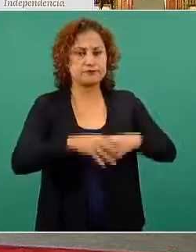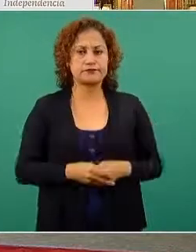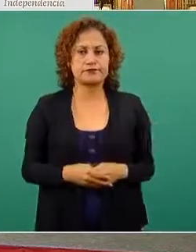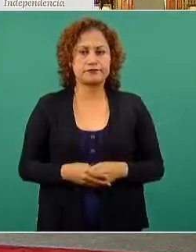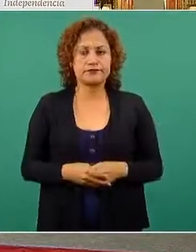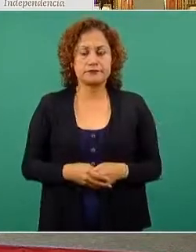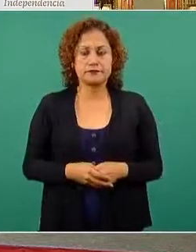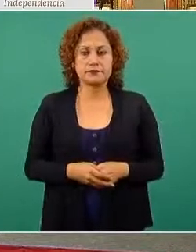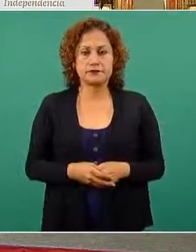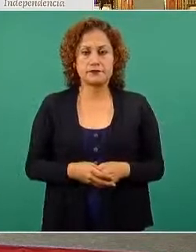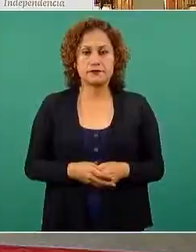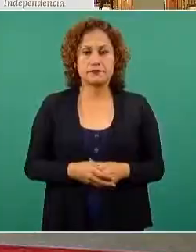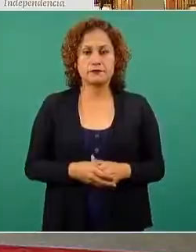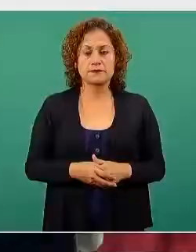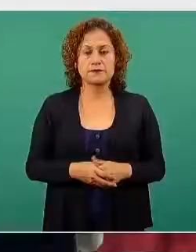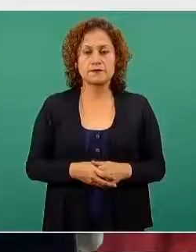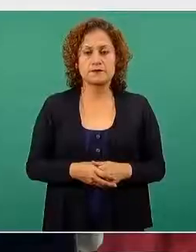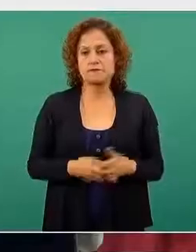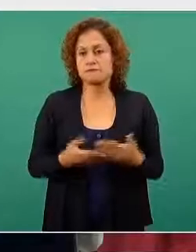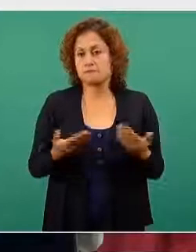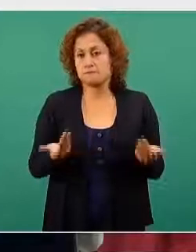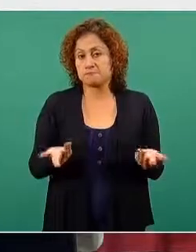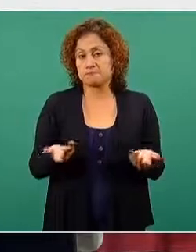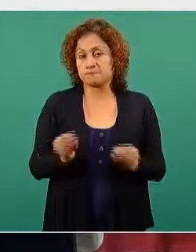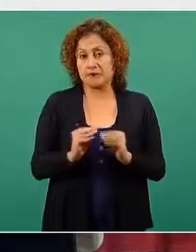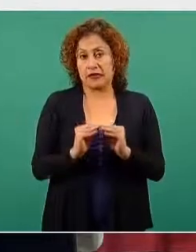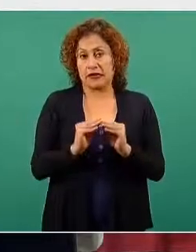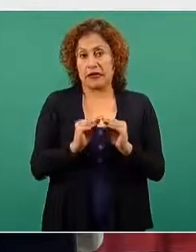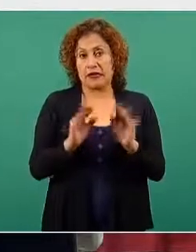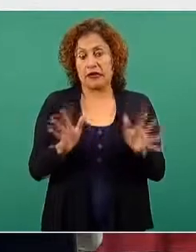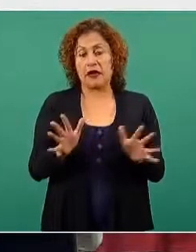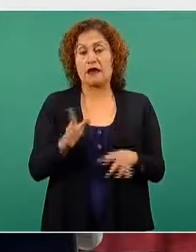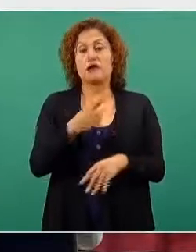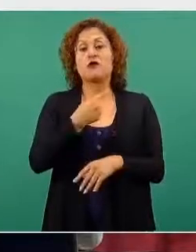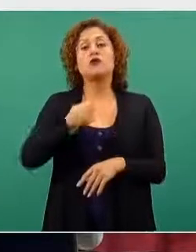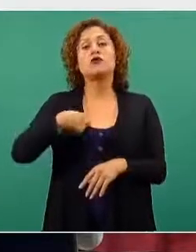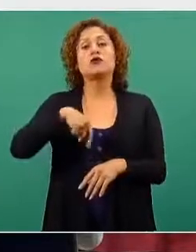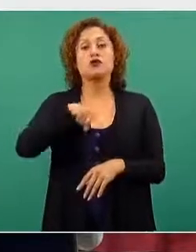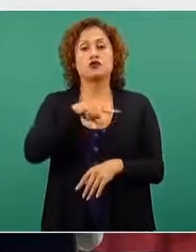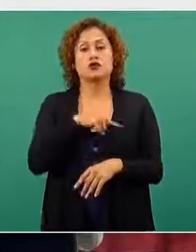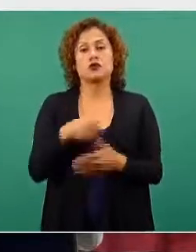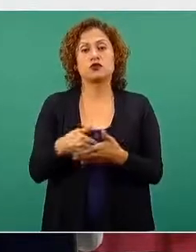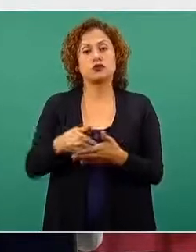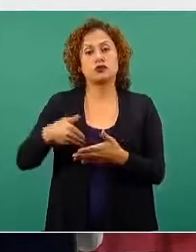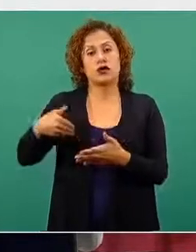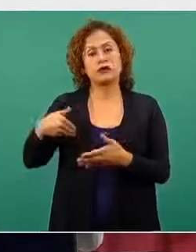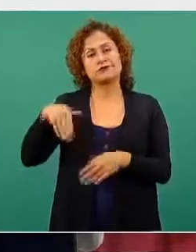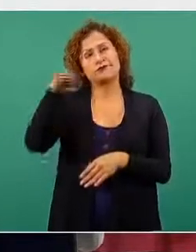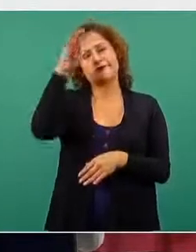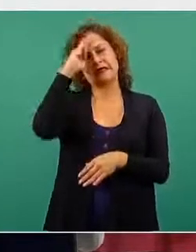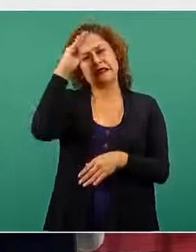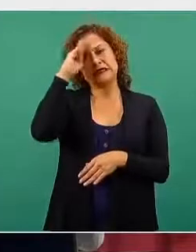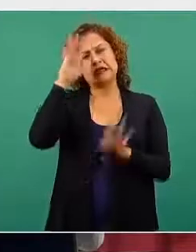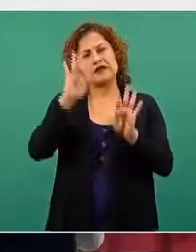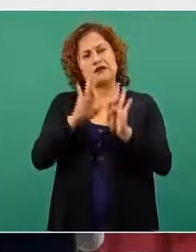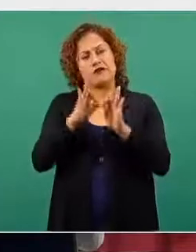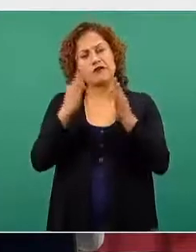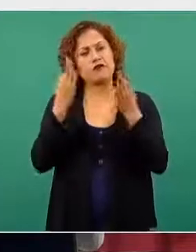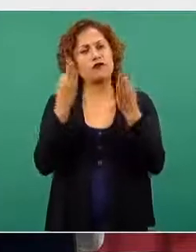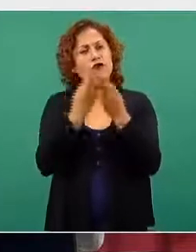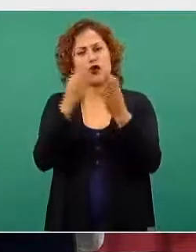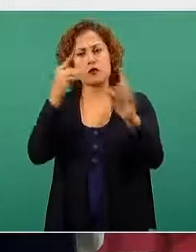Aparejado a esto, por supuesto que teníamos que iniciar con estrategias físicas,